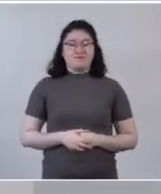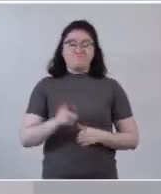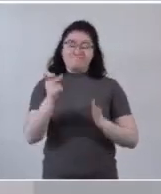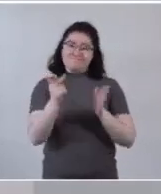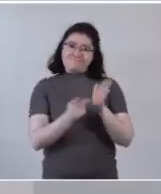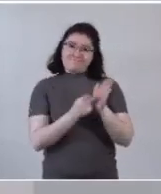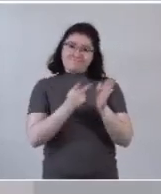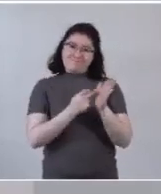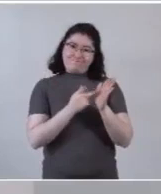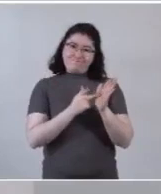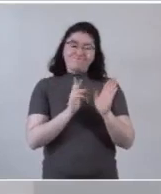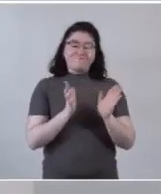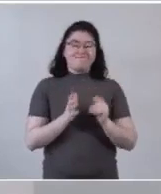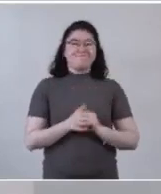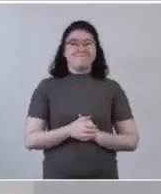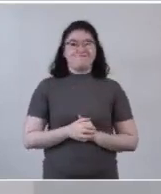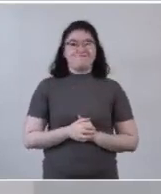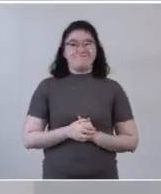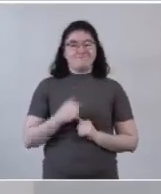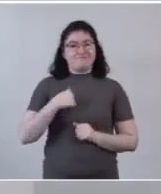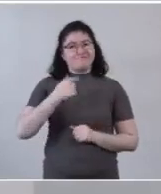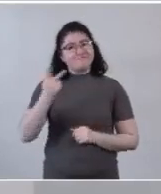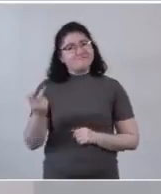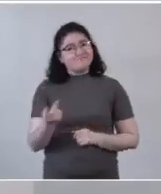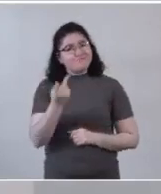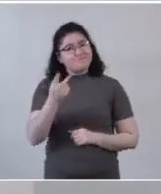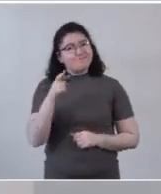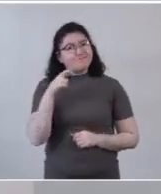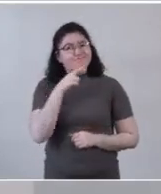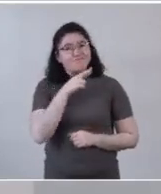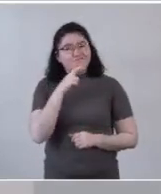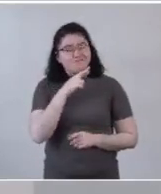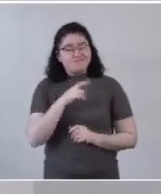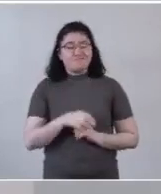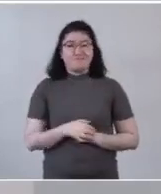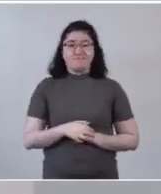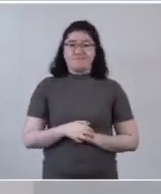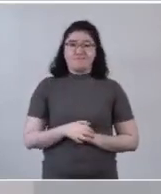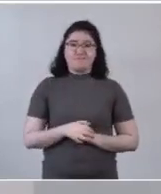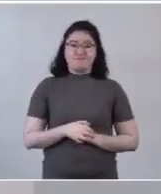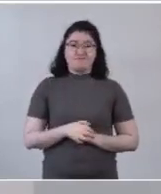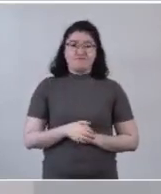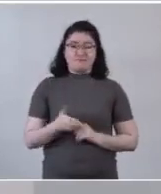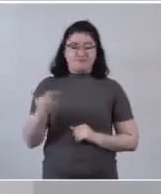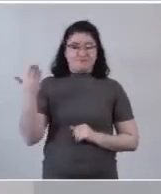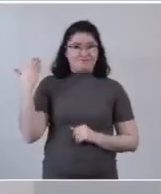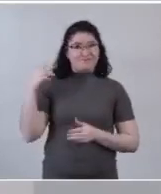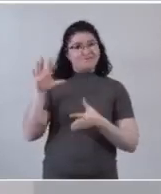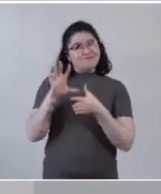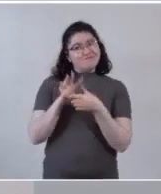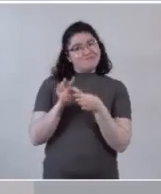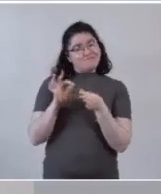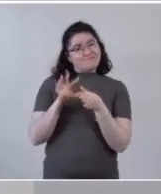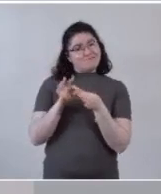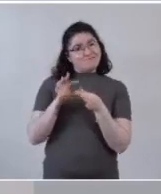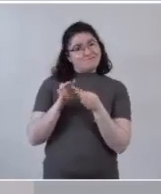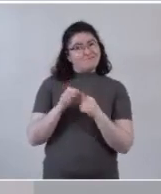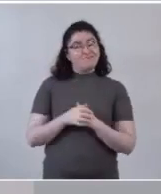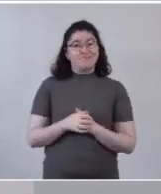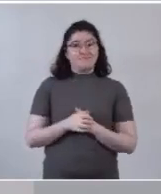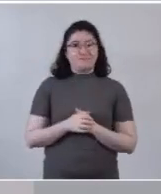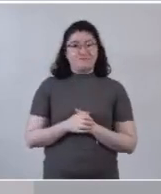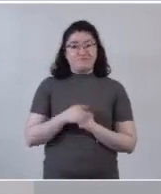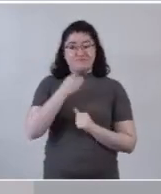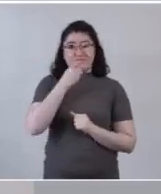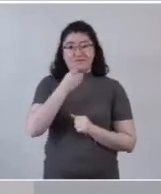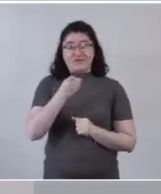Nuevamente aquí, pues pregúntenle rápidamente, doctora, lo que les decía hace un momento, ¿no? Se habla de que llegan